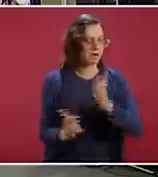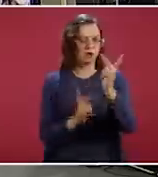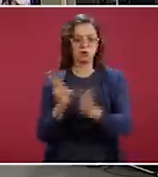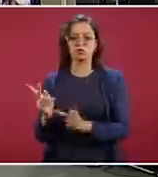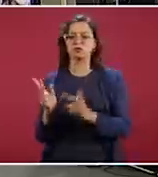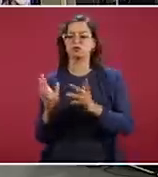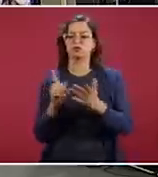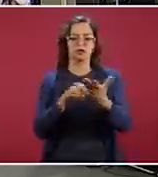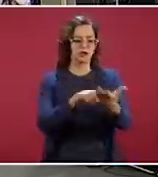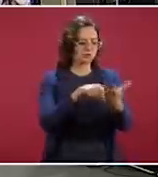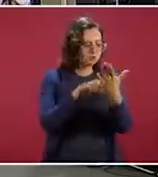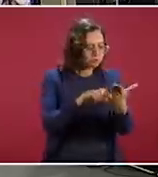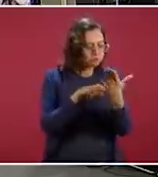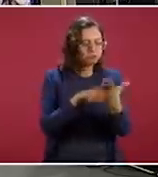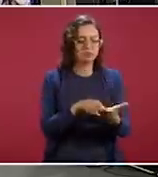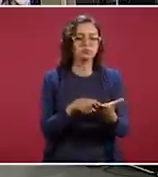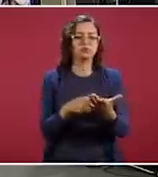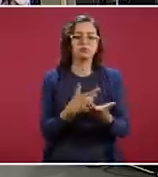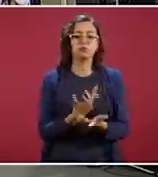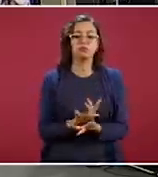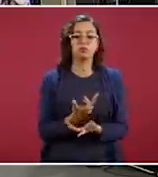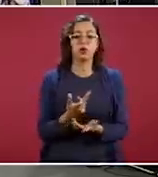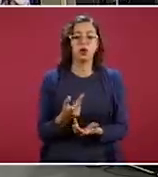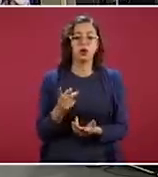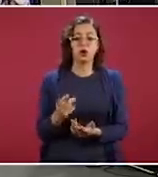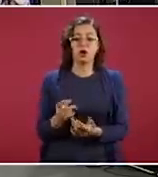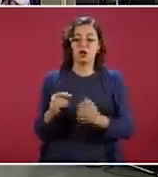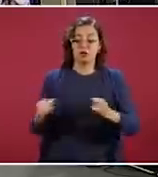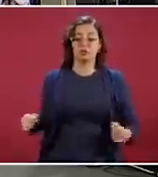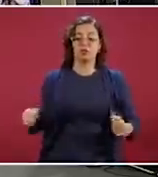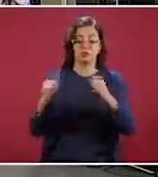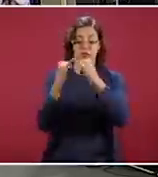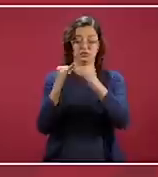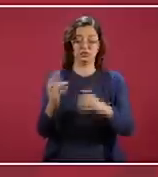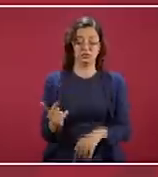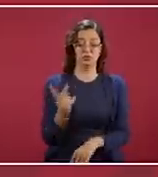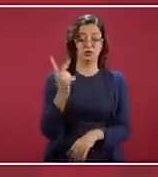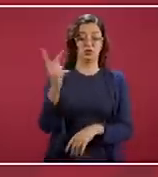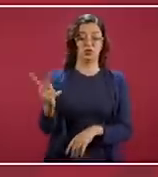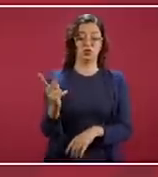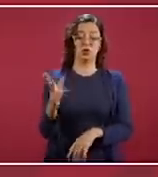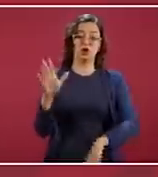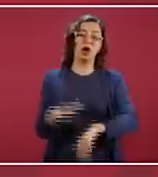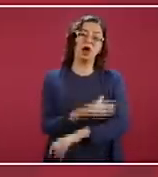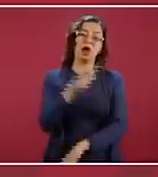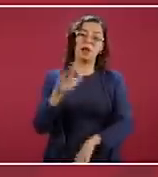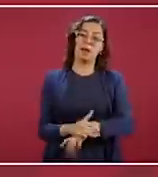encuestas, son las dos instituciones mejor calificadas